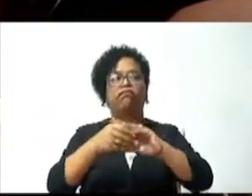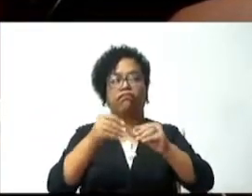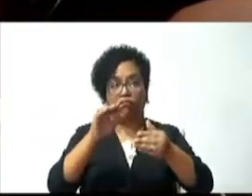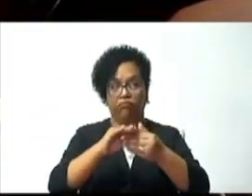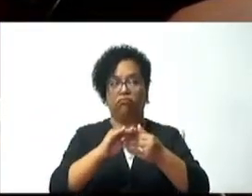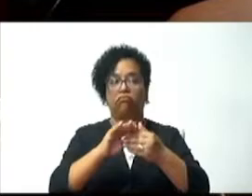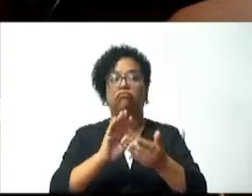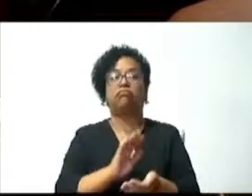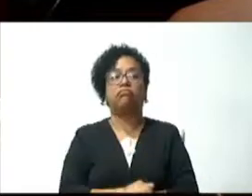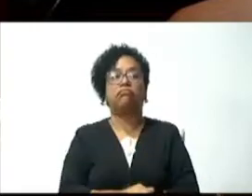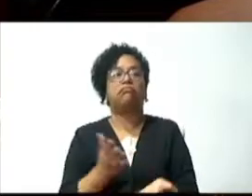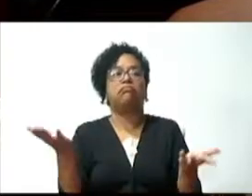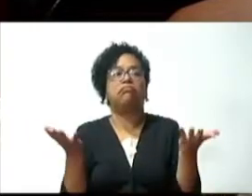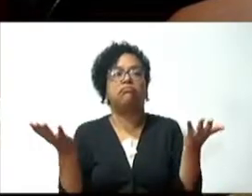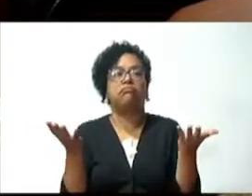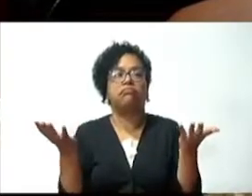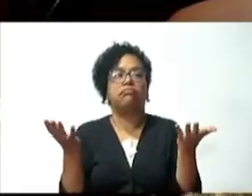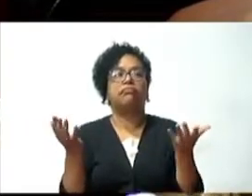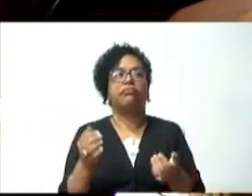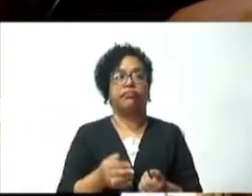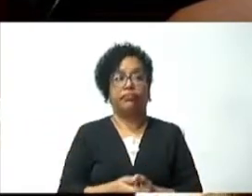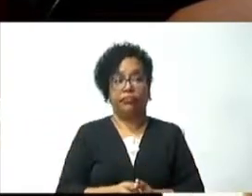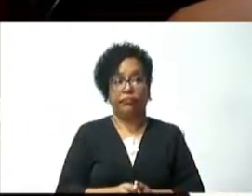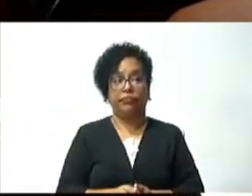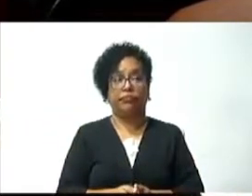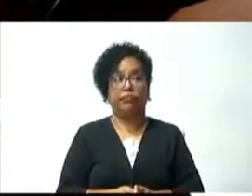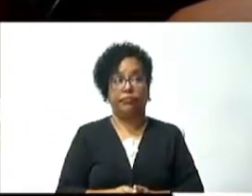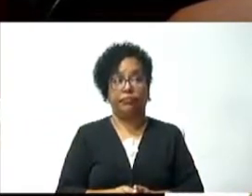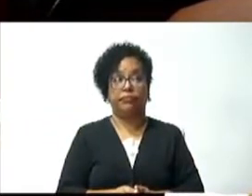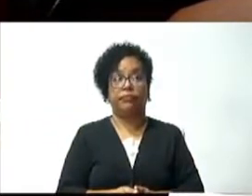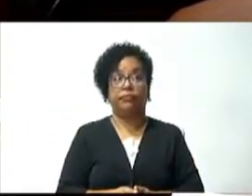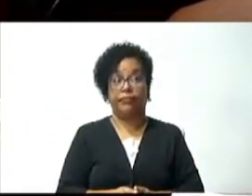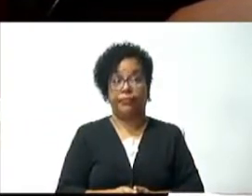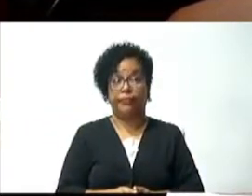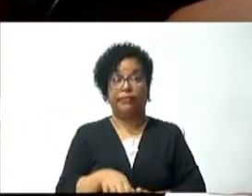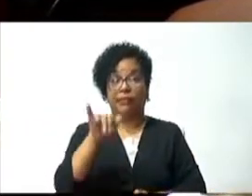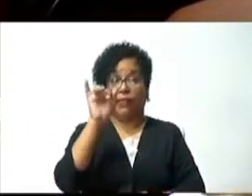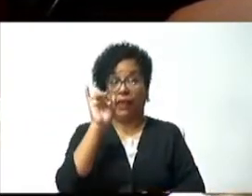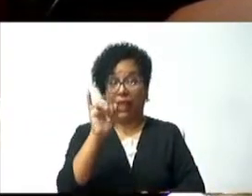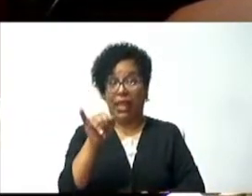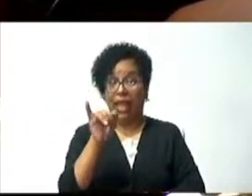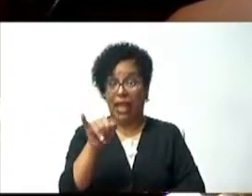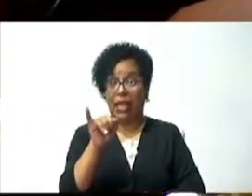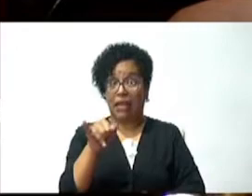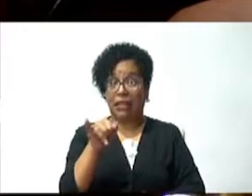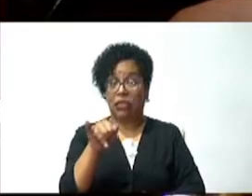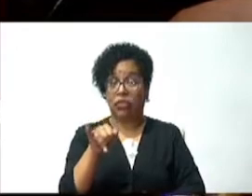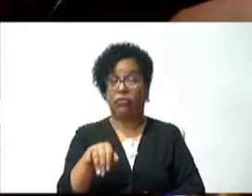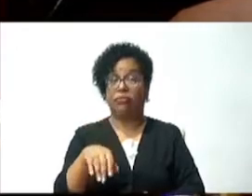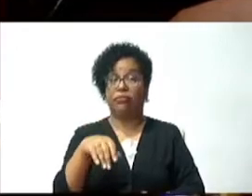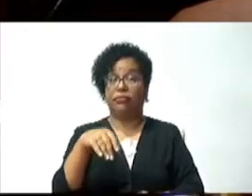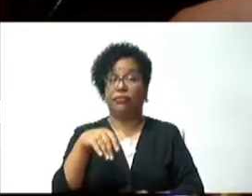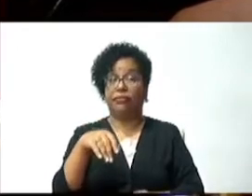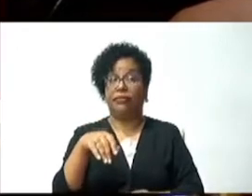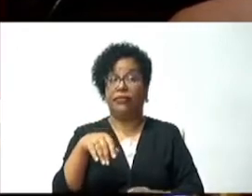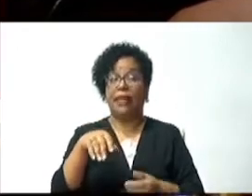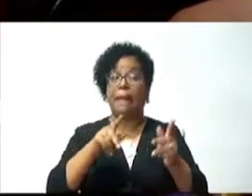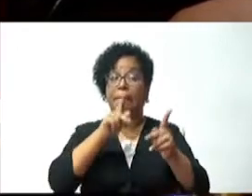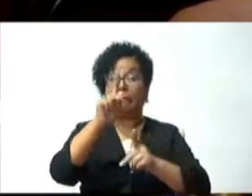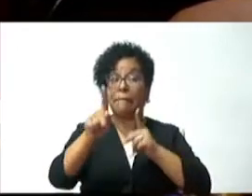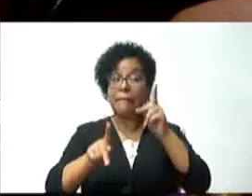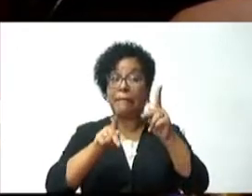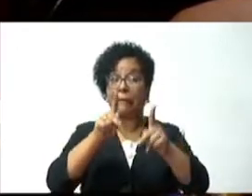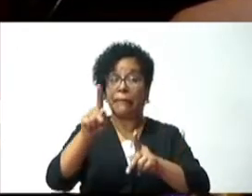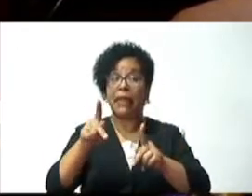acá se ha estado negociando con este tema de migración. No es posible